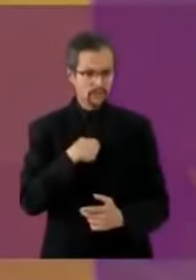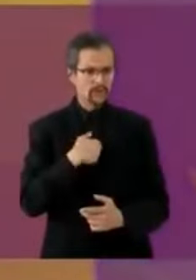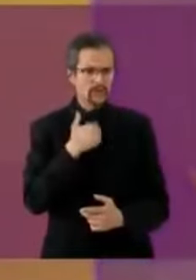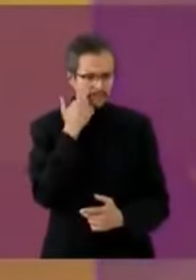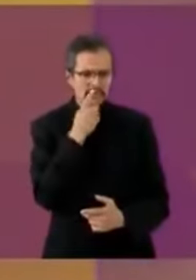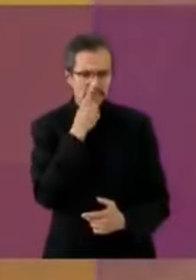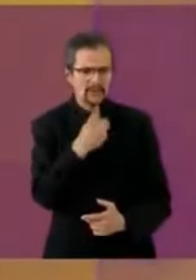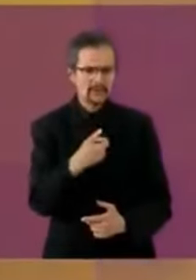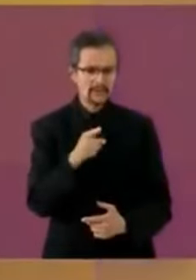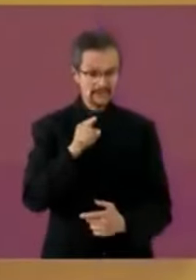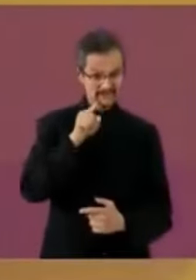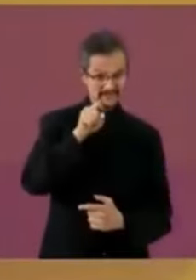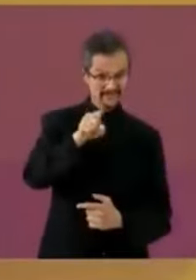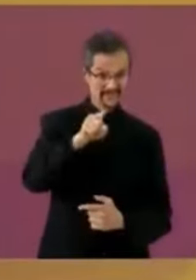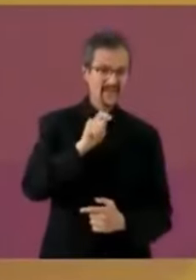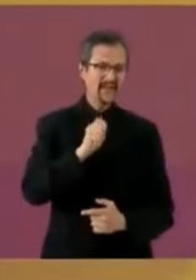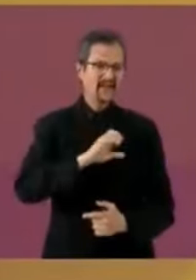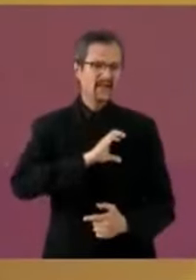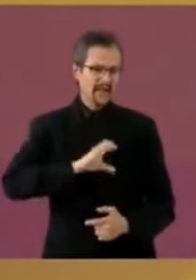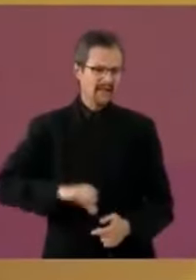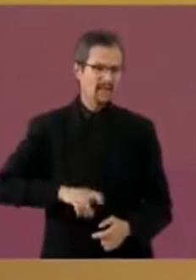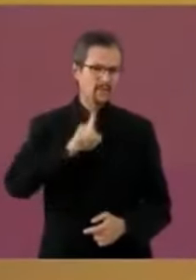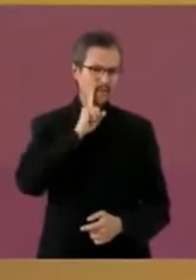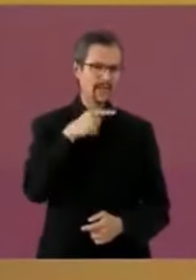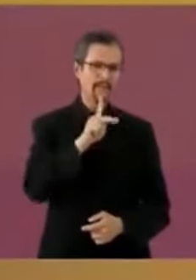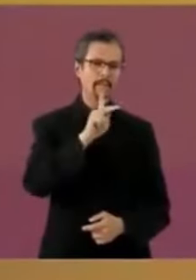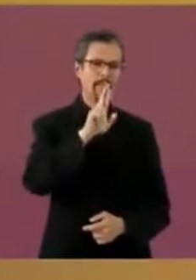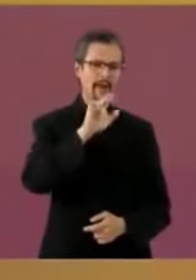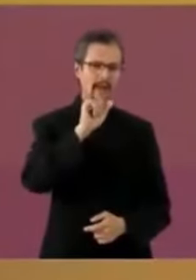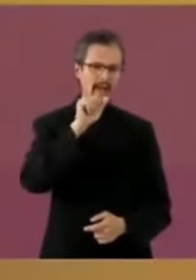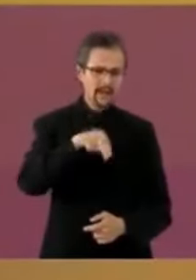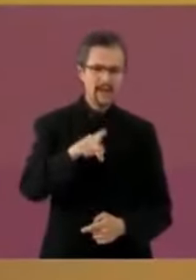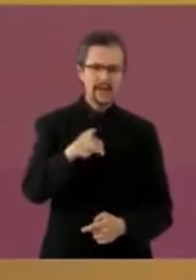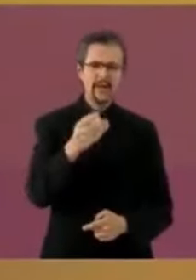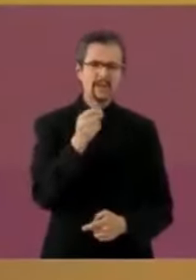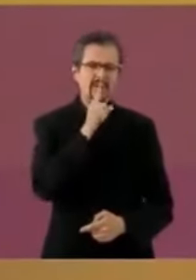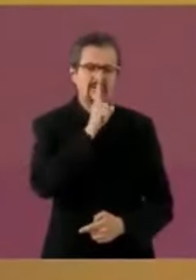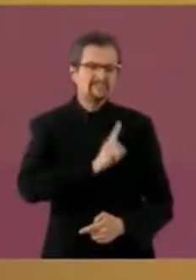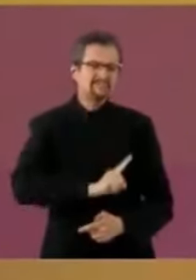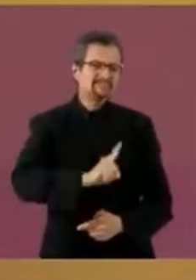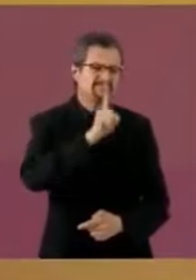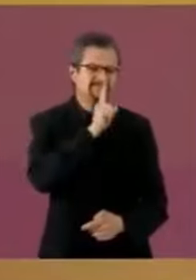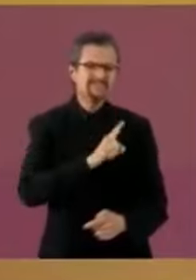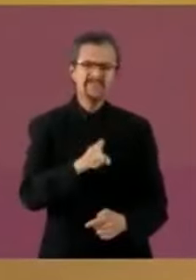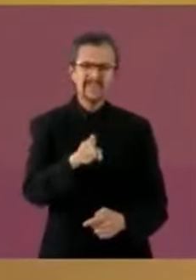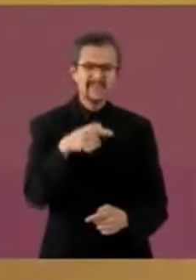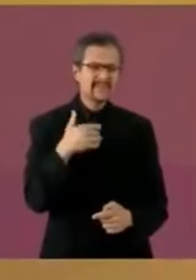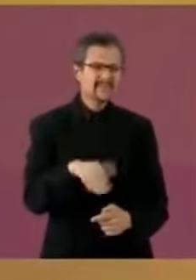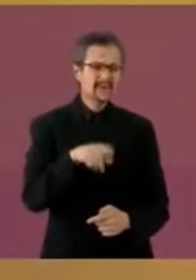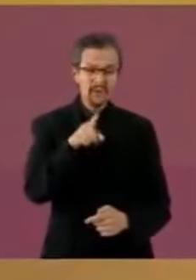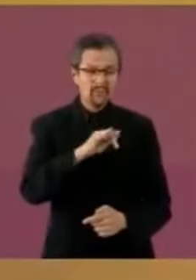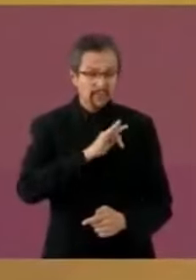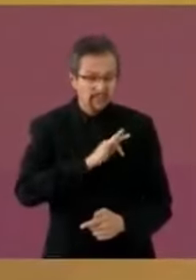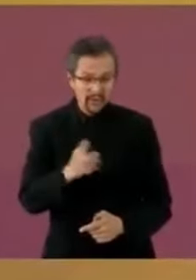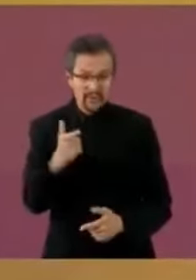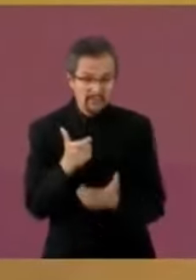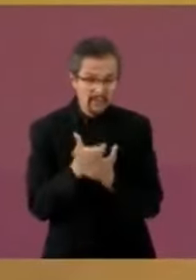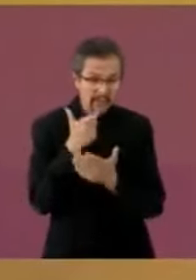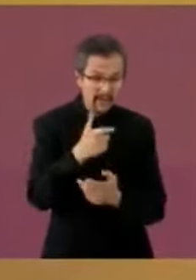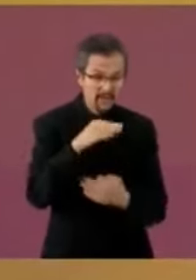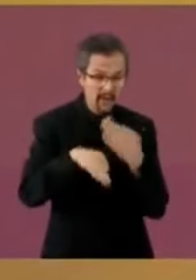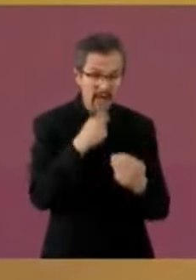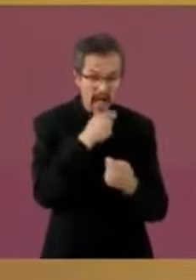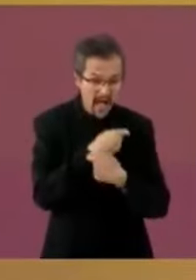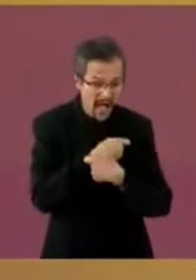Aquí la candidata del PRIAN, pues la verdad es que dice muchas mentiras, porque no sé con cuánto dinero va a poder pagar los medicamentos